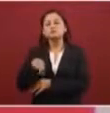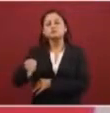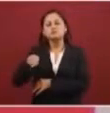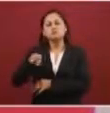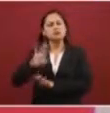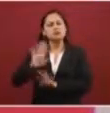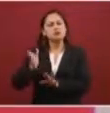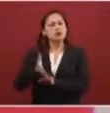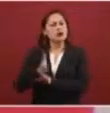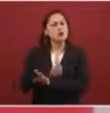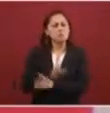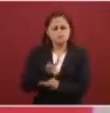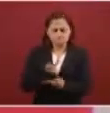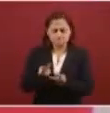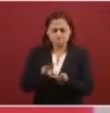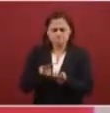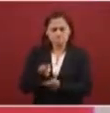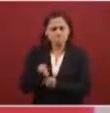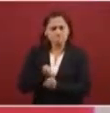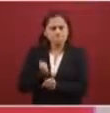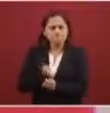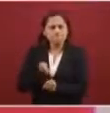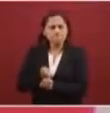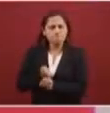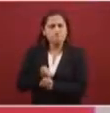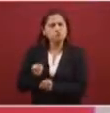y los mexicanos